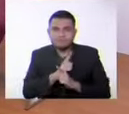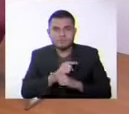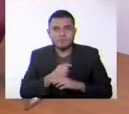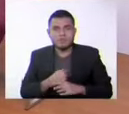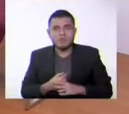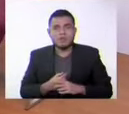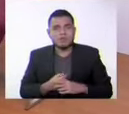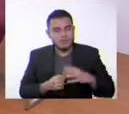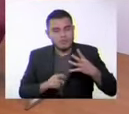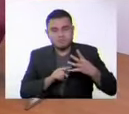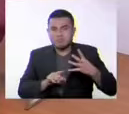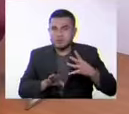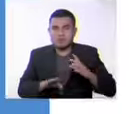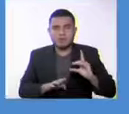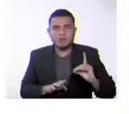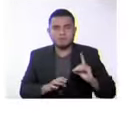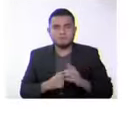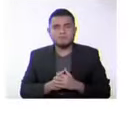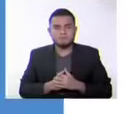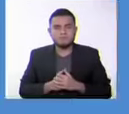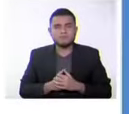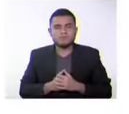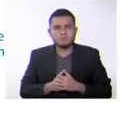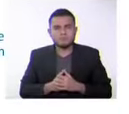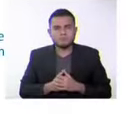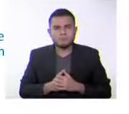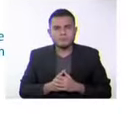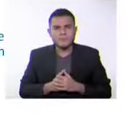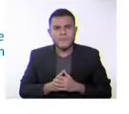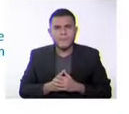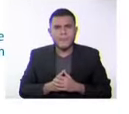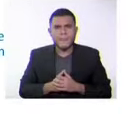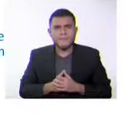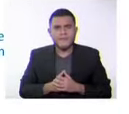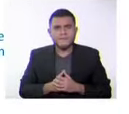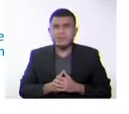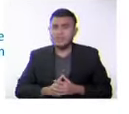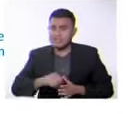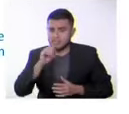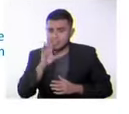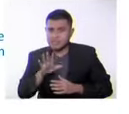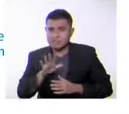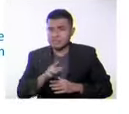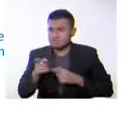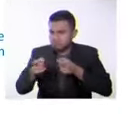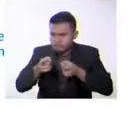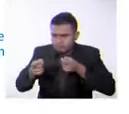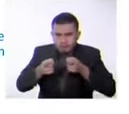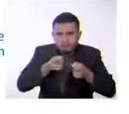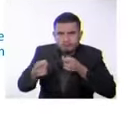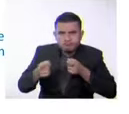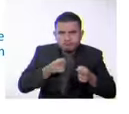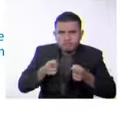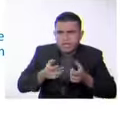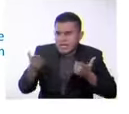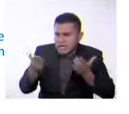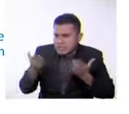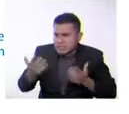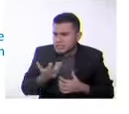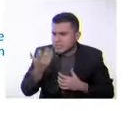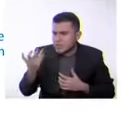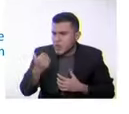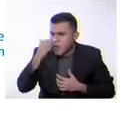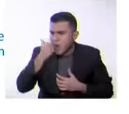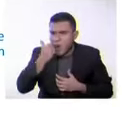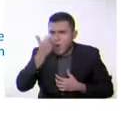la opción D. Vamos a ver la última opción. Dice que condicionan la forma de actuar de todos los jóvenes